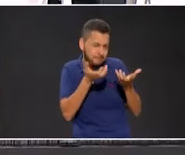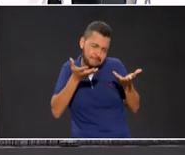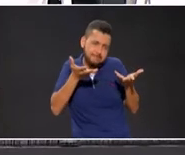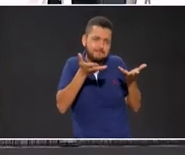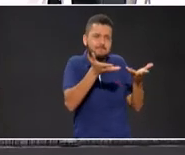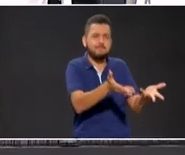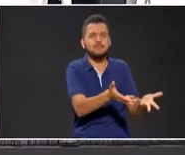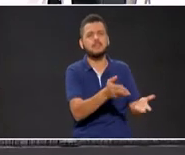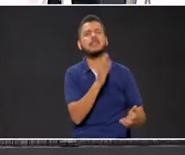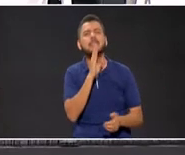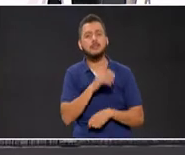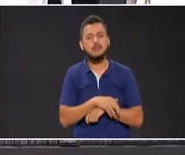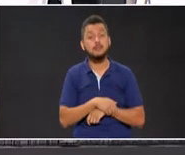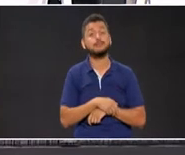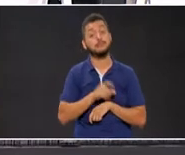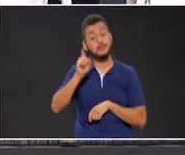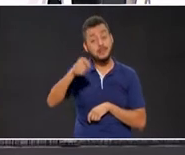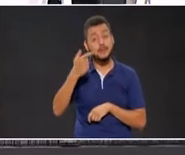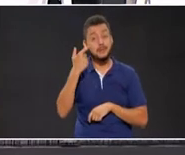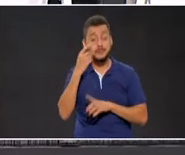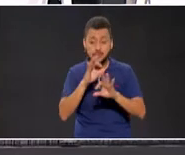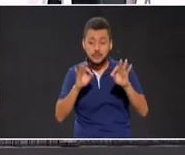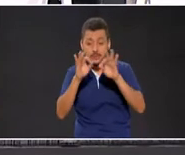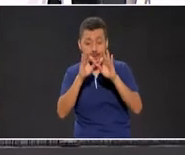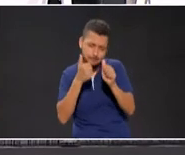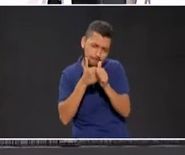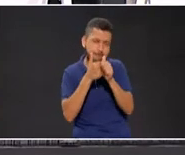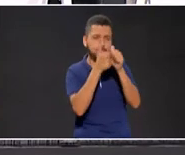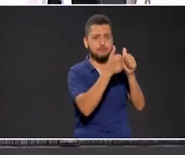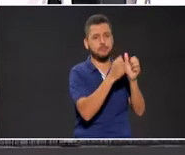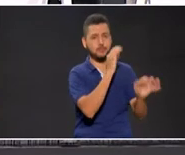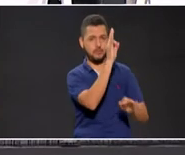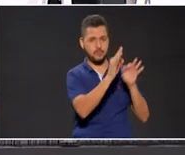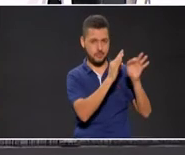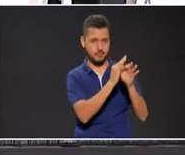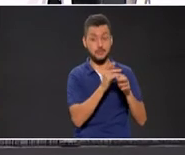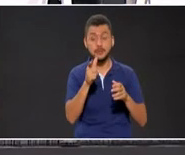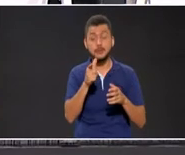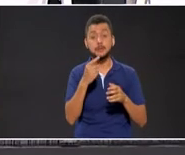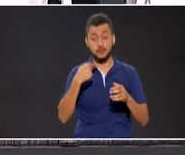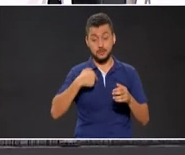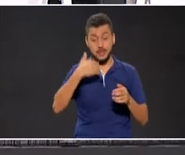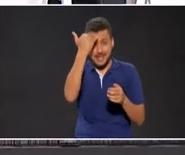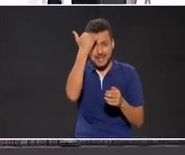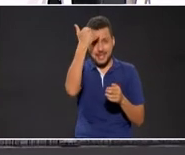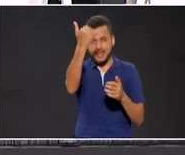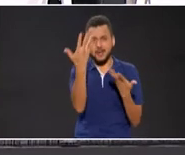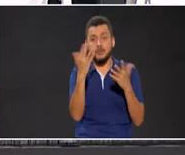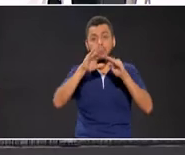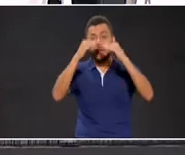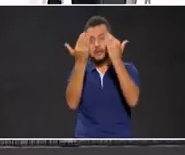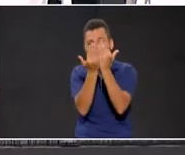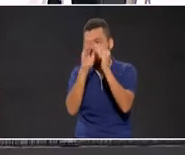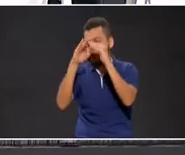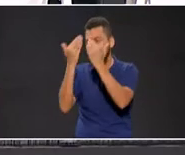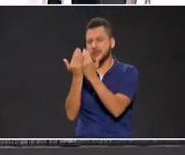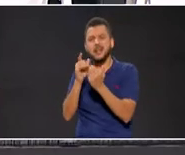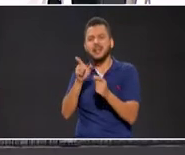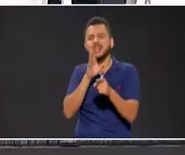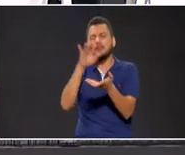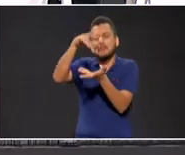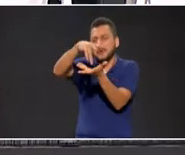las escuelas de padres como los procesos fundamentales para modificar conductas y comportamientos